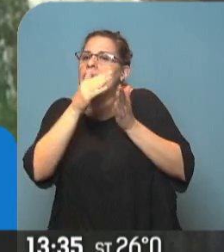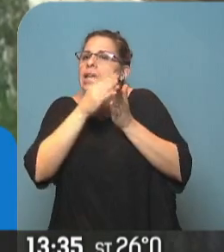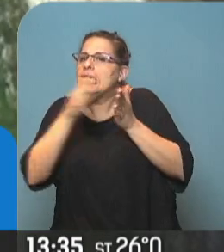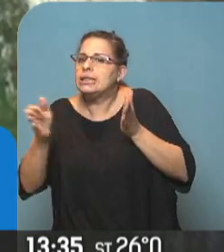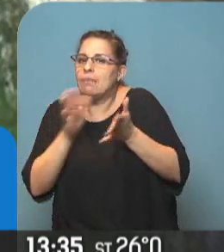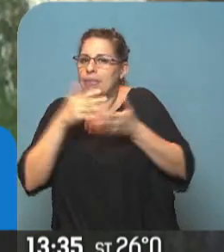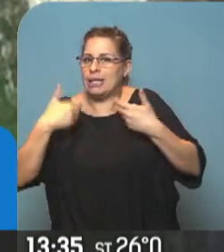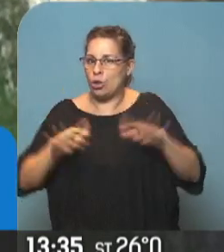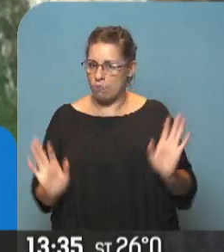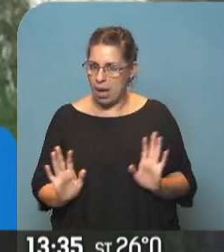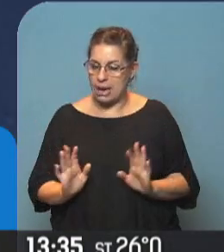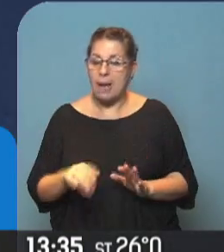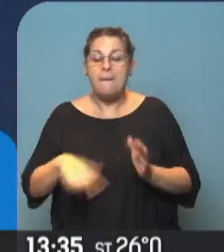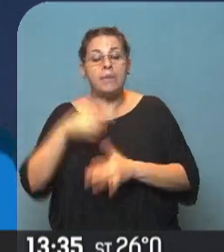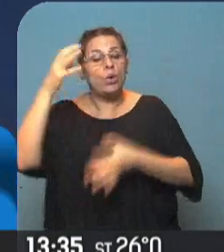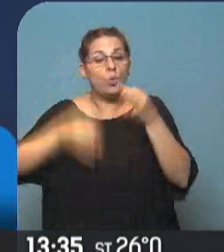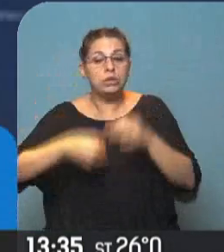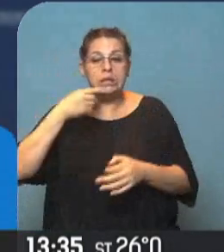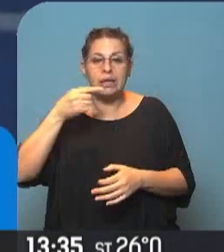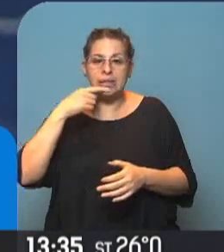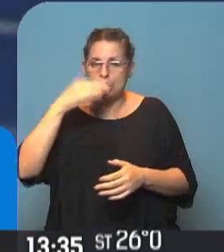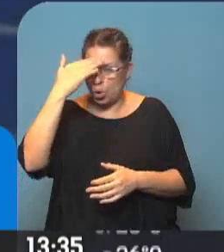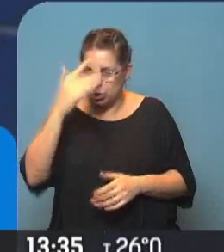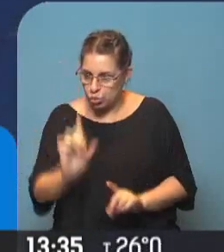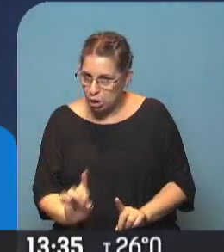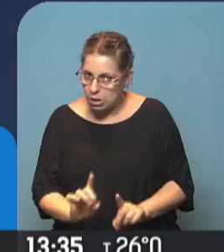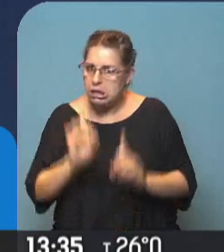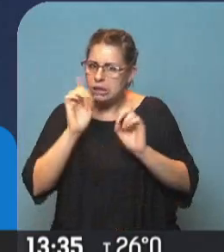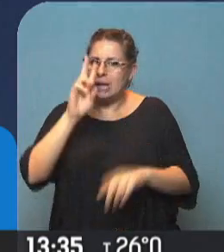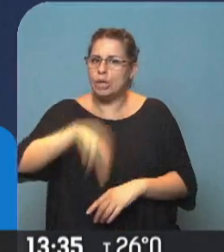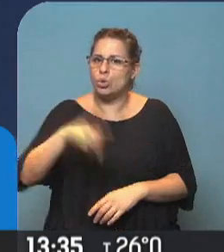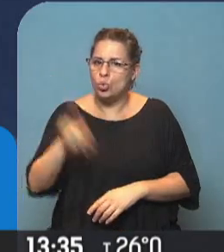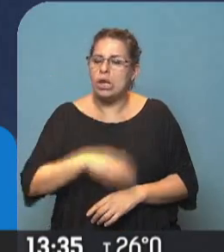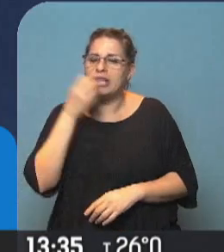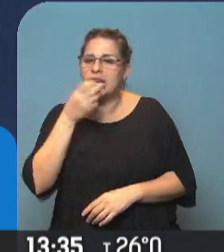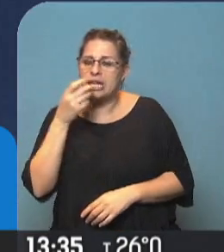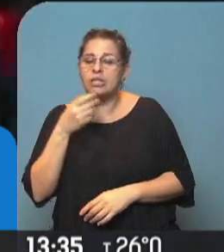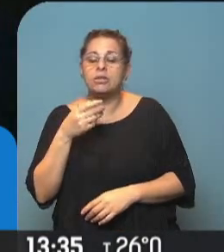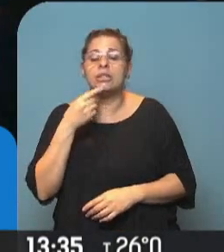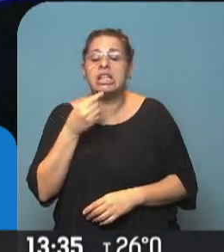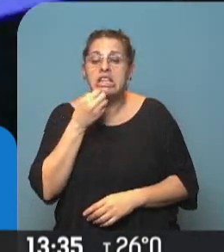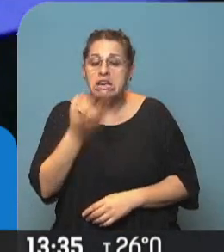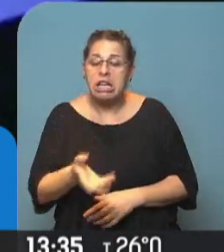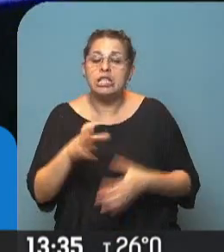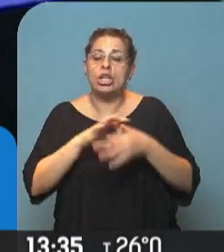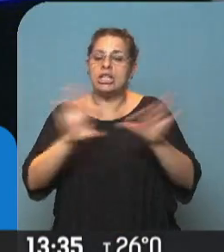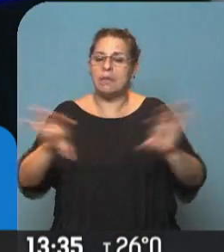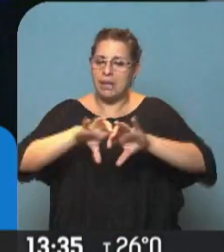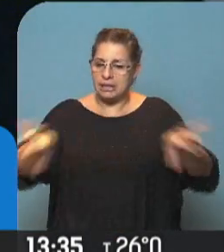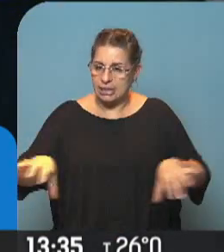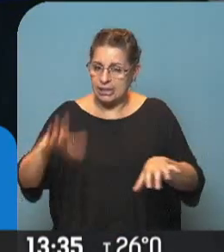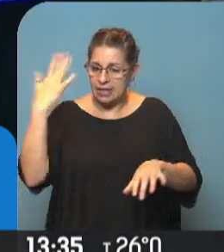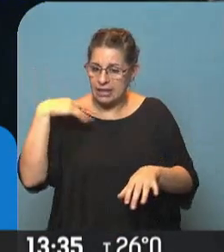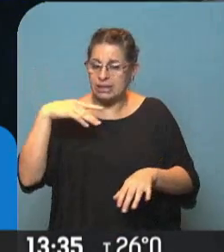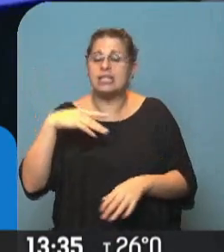Por su parte, la justicia decretó inconstitucional y nula la declaración de independencia del pasado 27 de